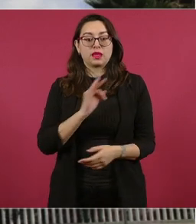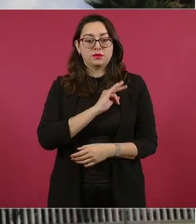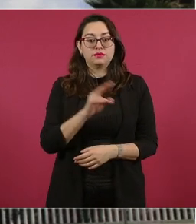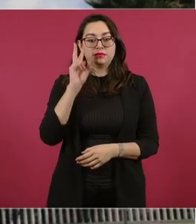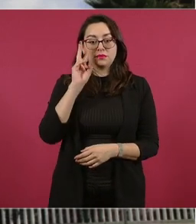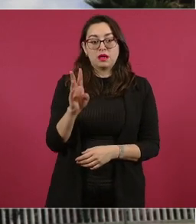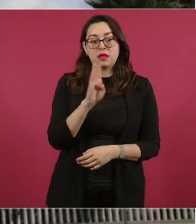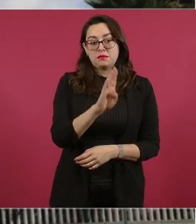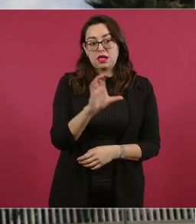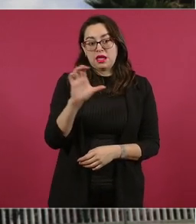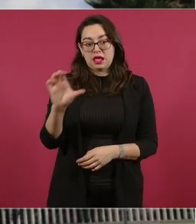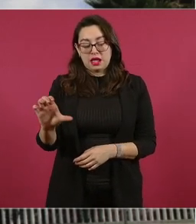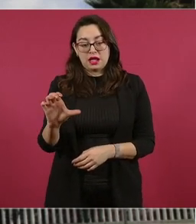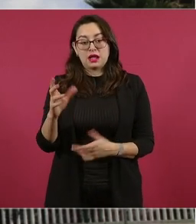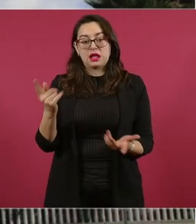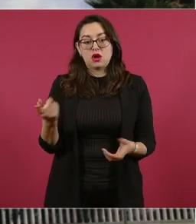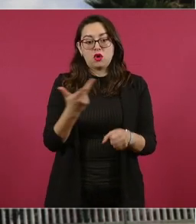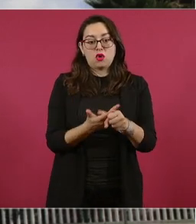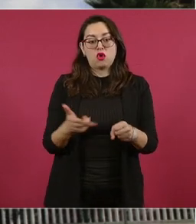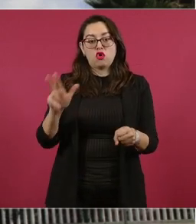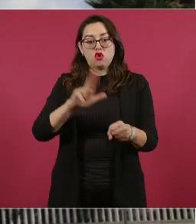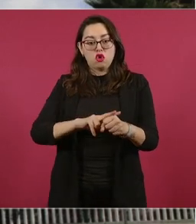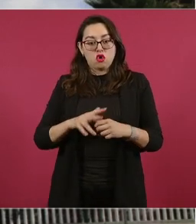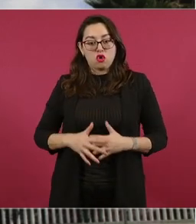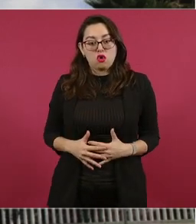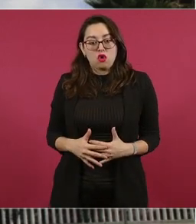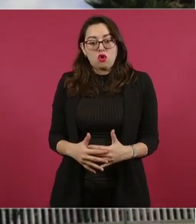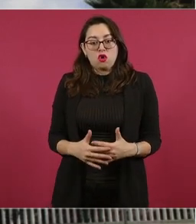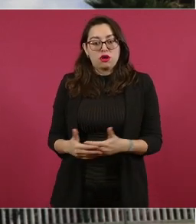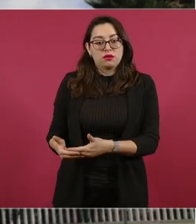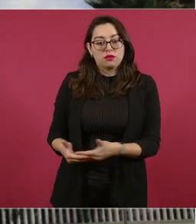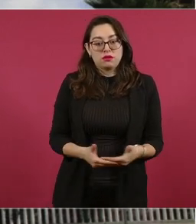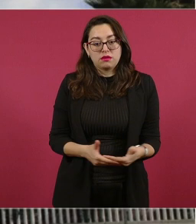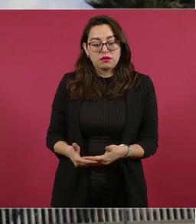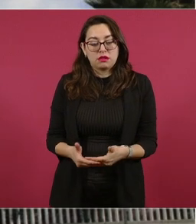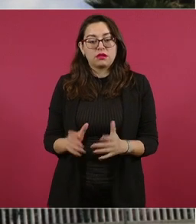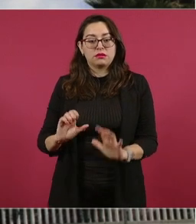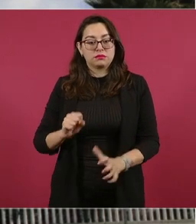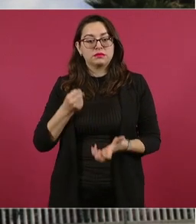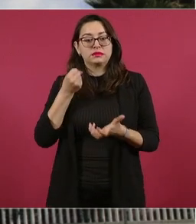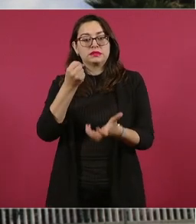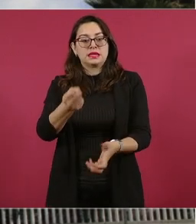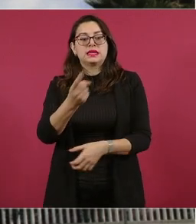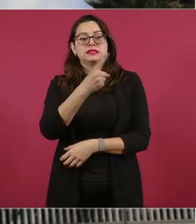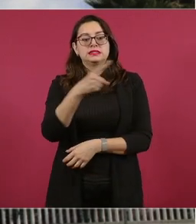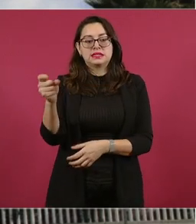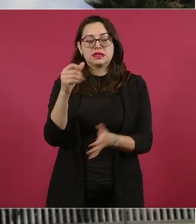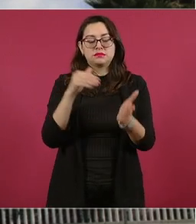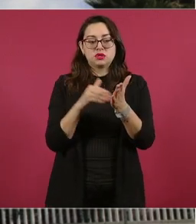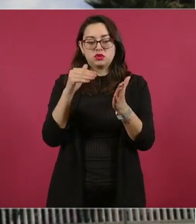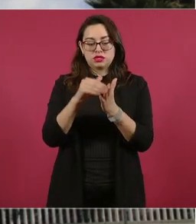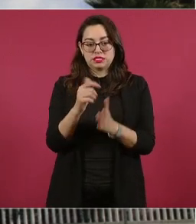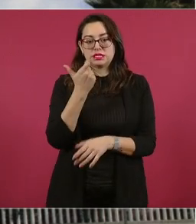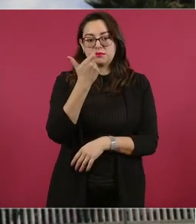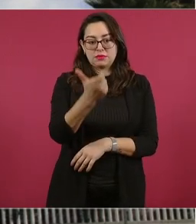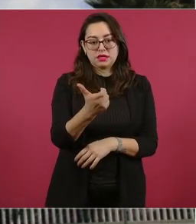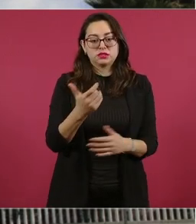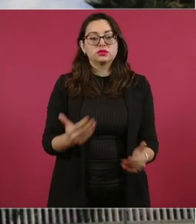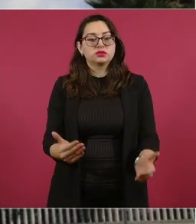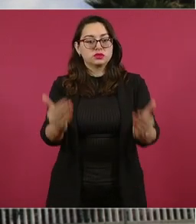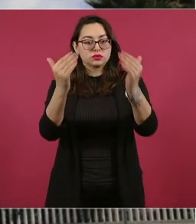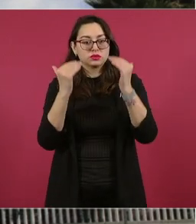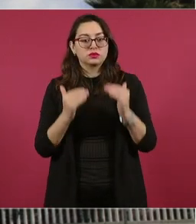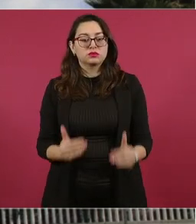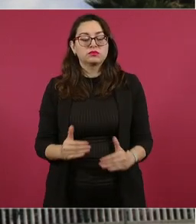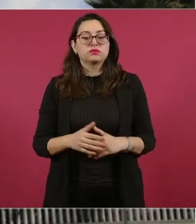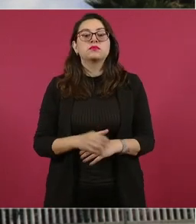Baja California, el Hospital Materno Infantil ya se concluyó, se invirtieron casi 100 millones de pesos en su equipamiento. La siguiente, también